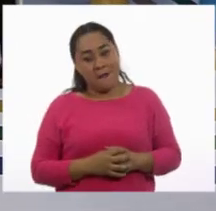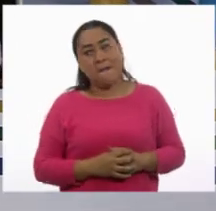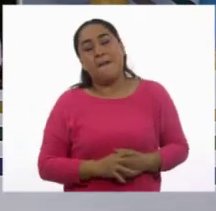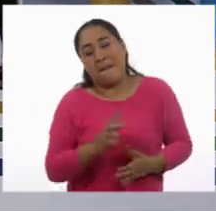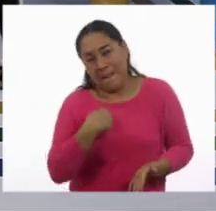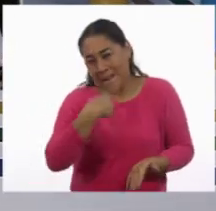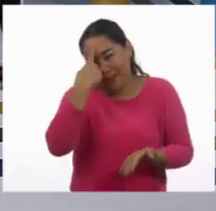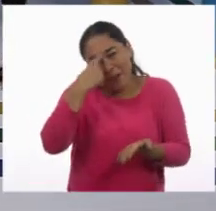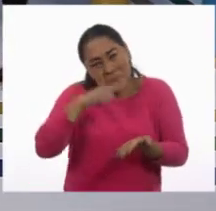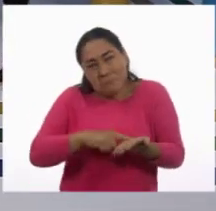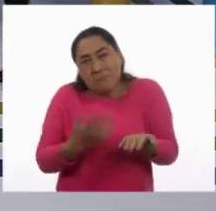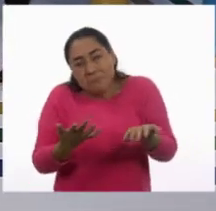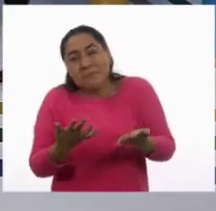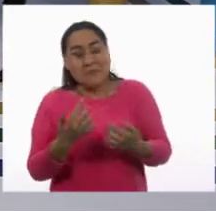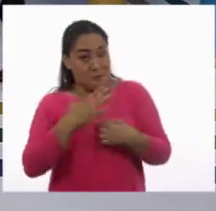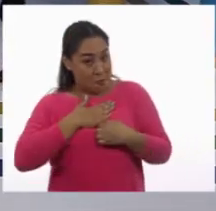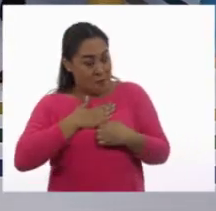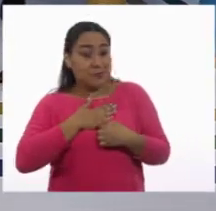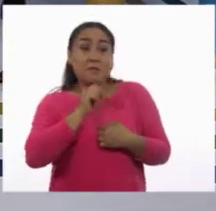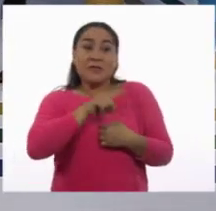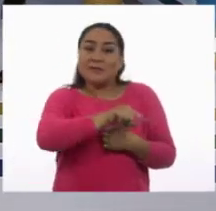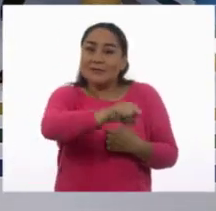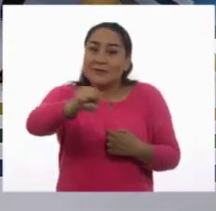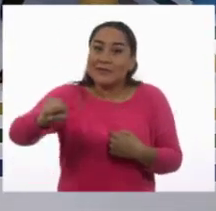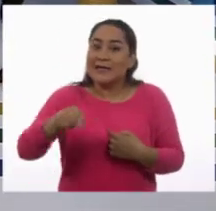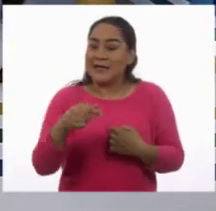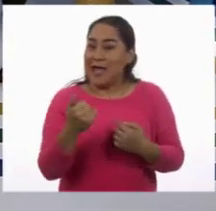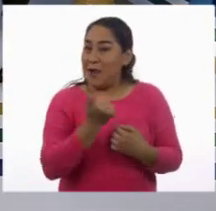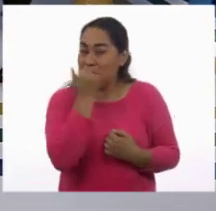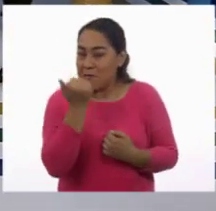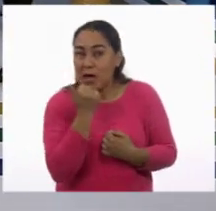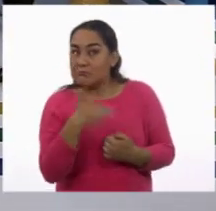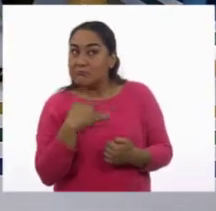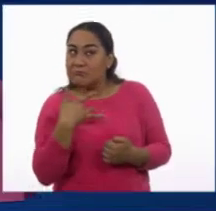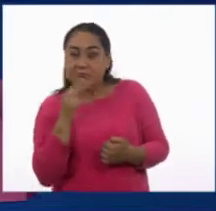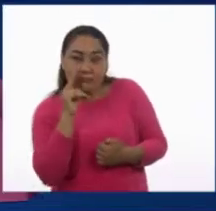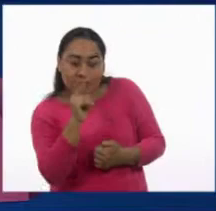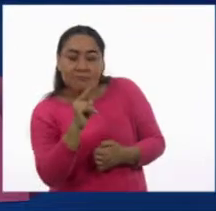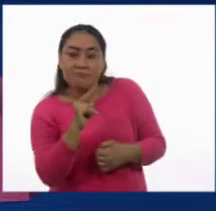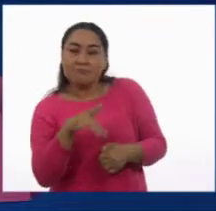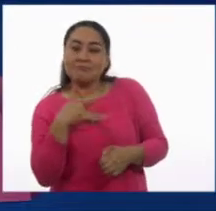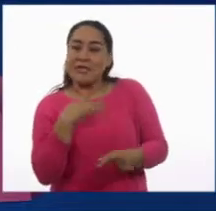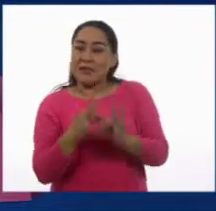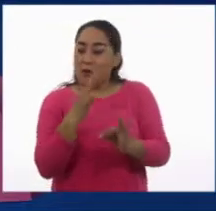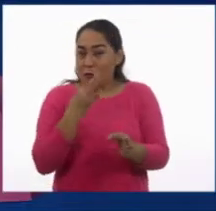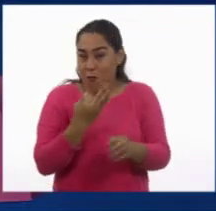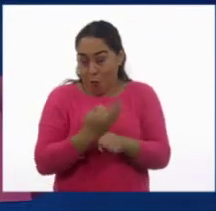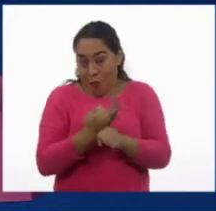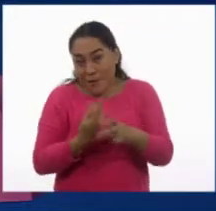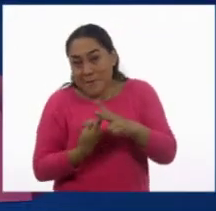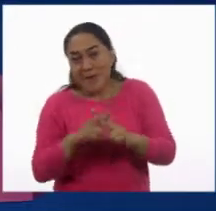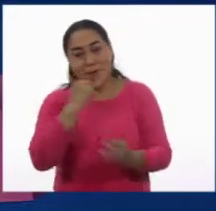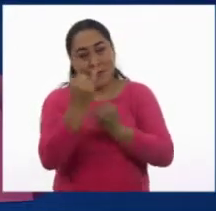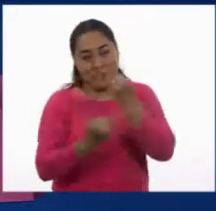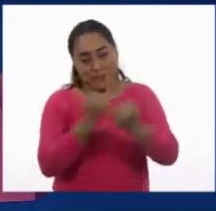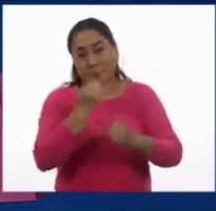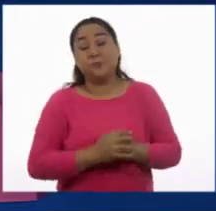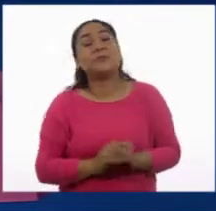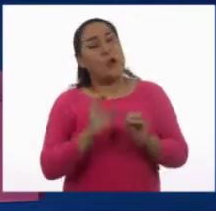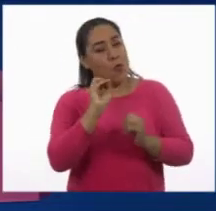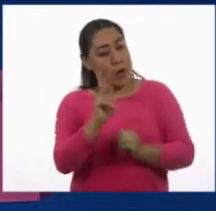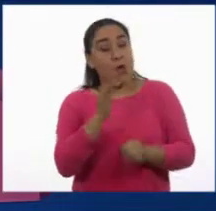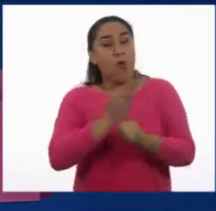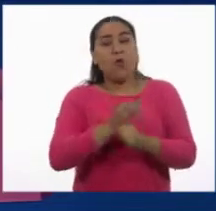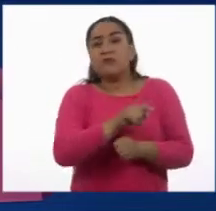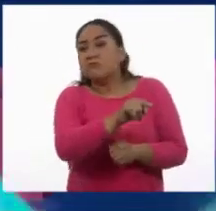viendo estamos listos para empezar a jugar. Bueno, pues lo primero que tienen que hacer nuestros alumnos es abrir su libro de